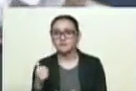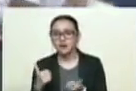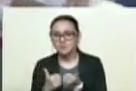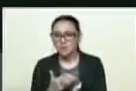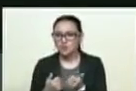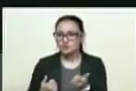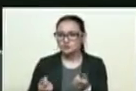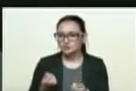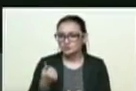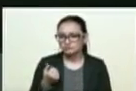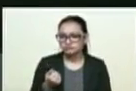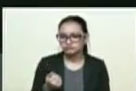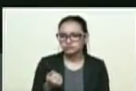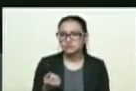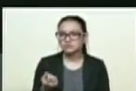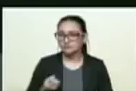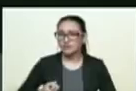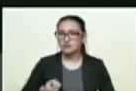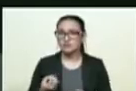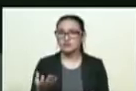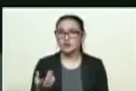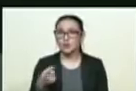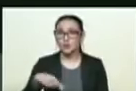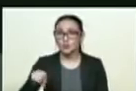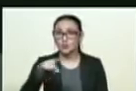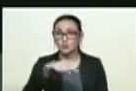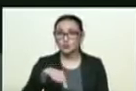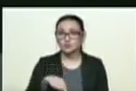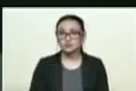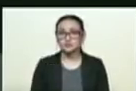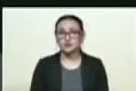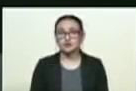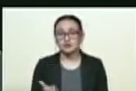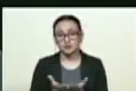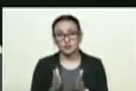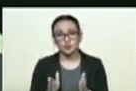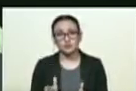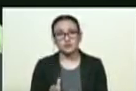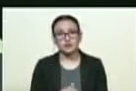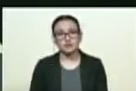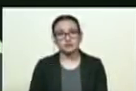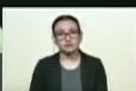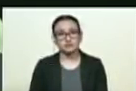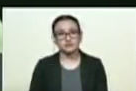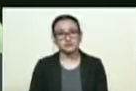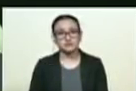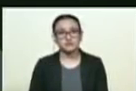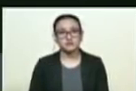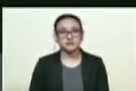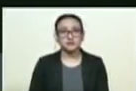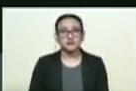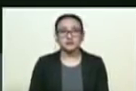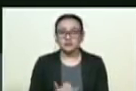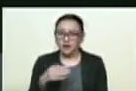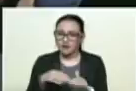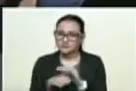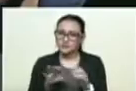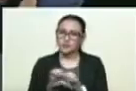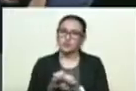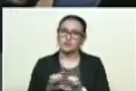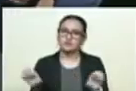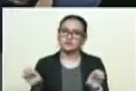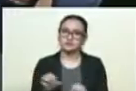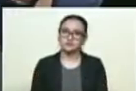apoyarlos y garantizar que ustedes, que también son estudiantes de mi patria, tengan acceso a la